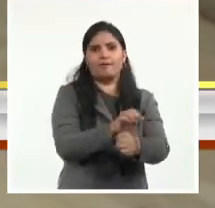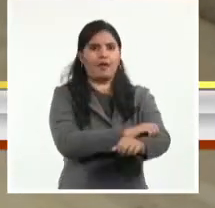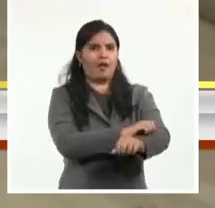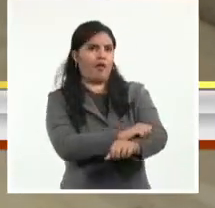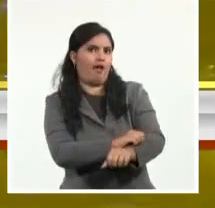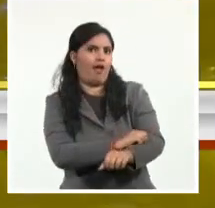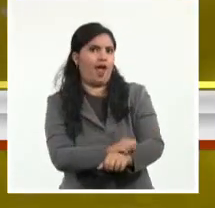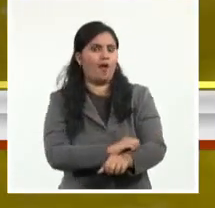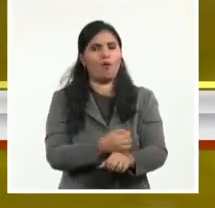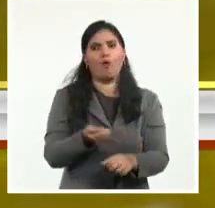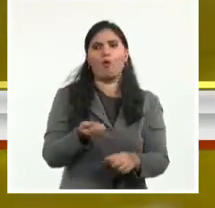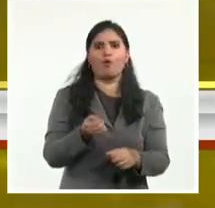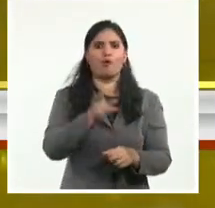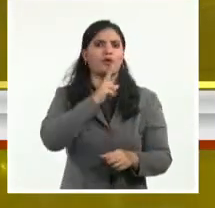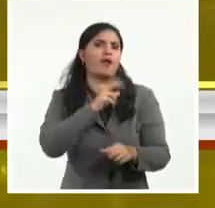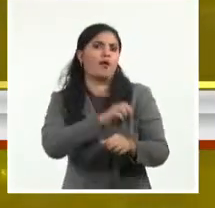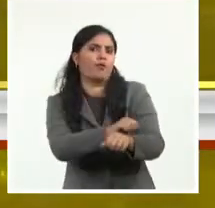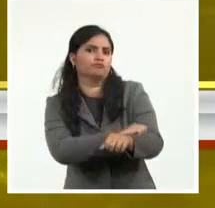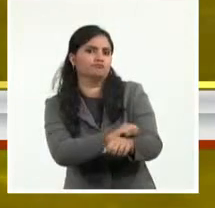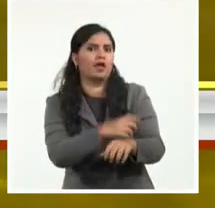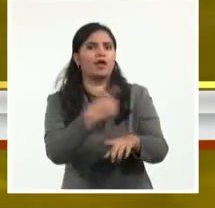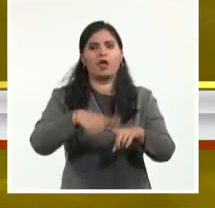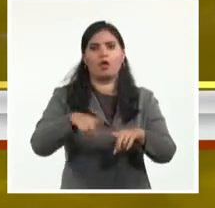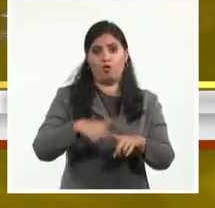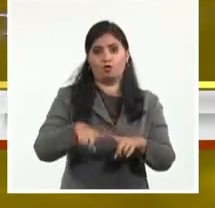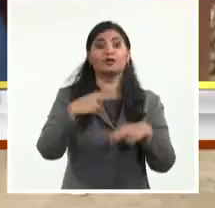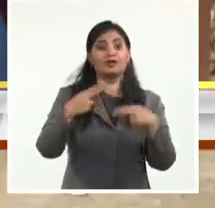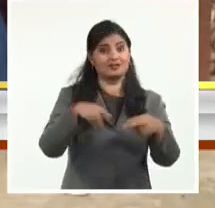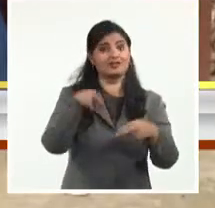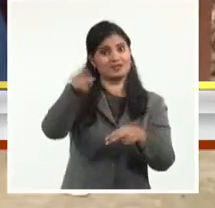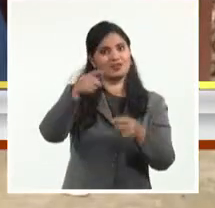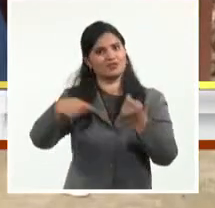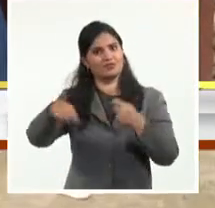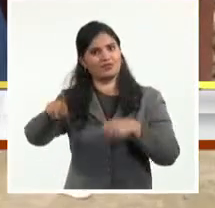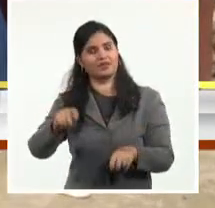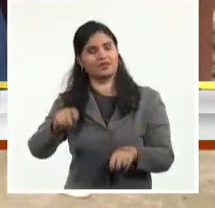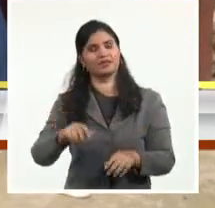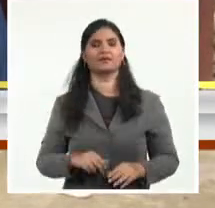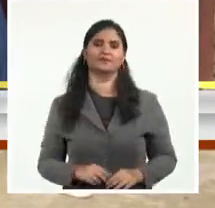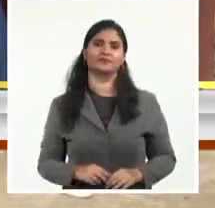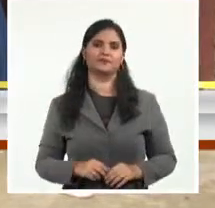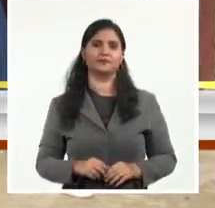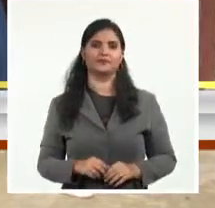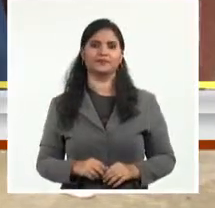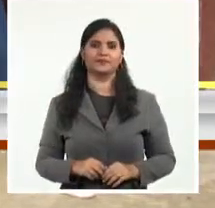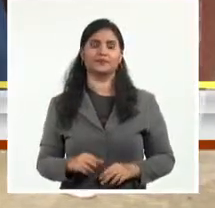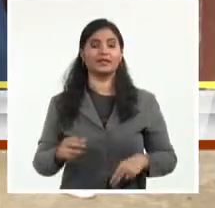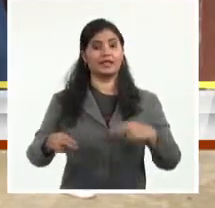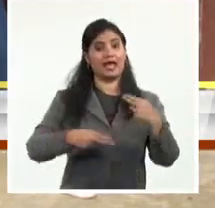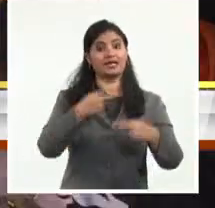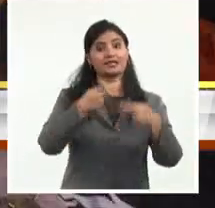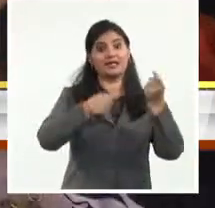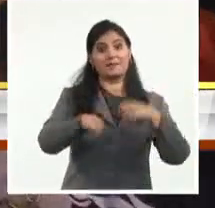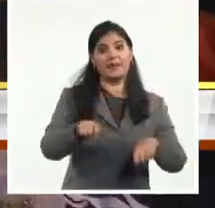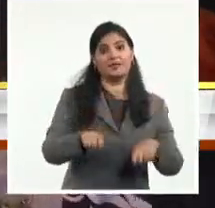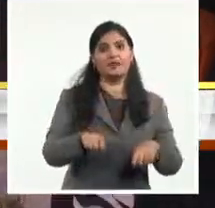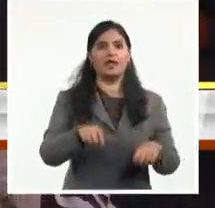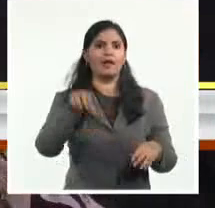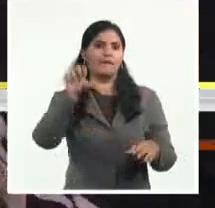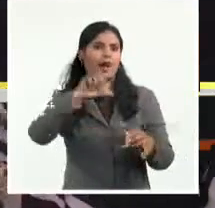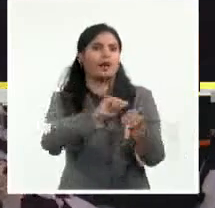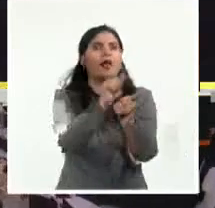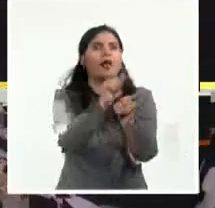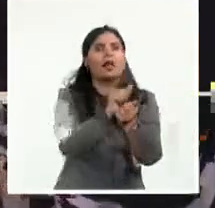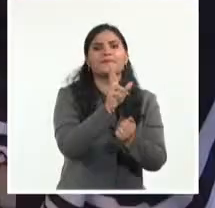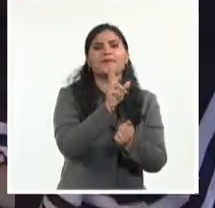encadenamientos con otras entidades para posicionar en el mercado su marca. Hoy realizan ventas de desincrustante,